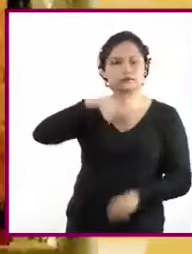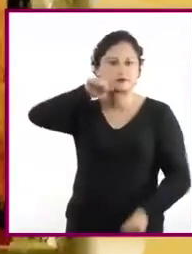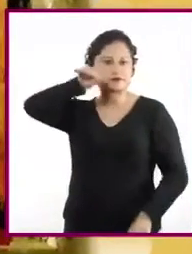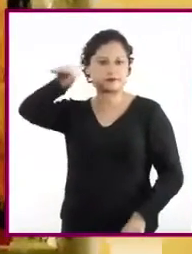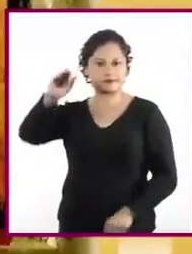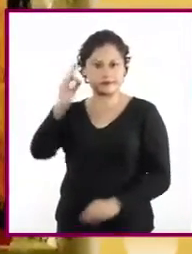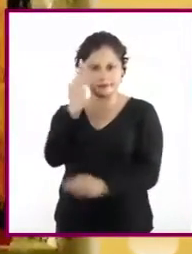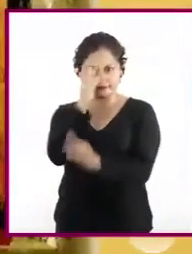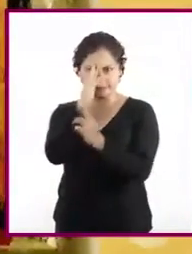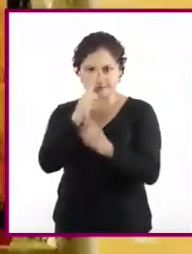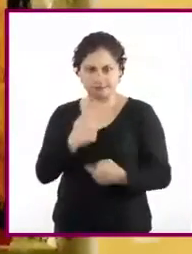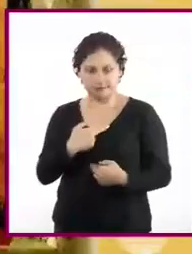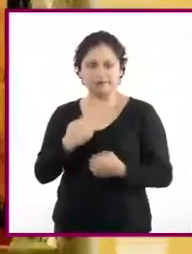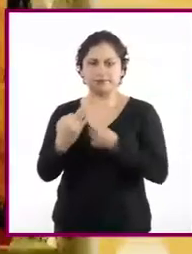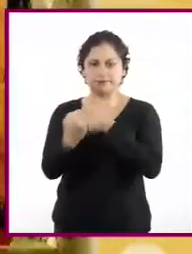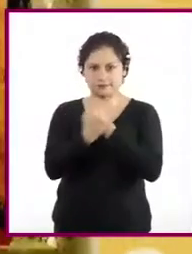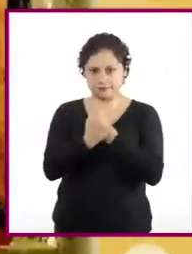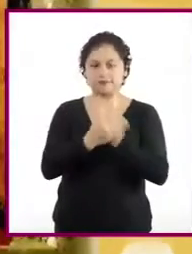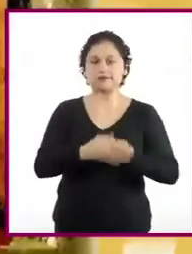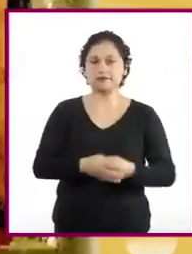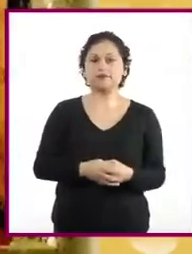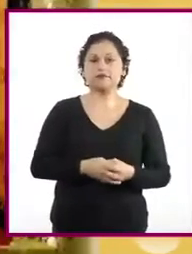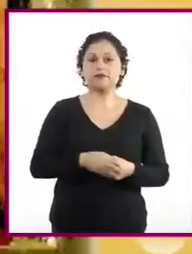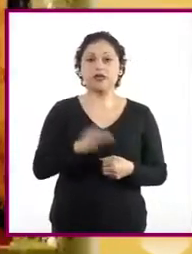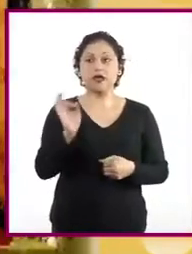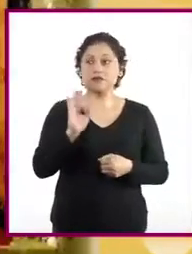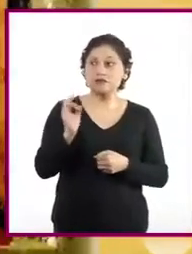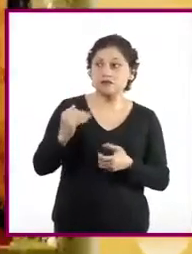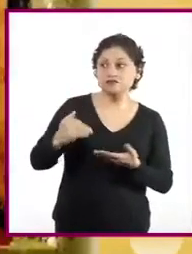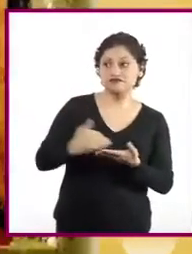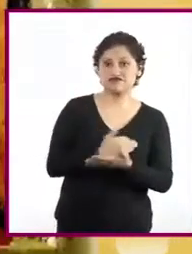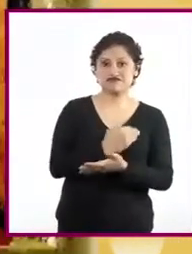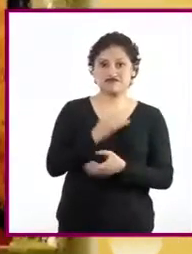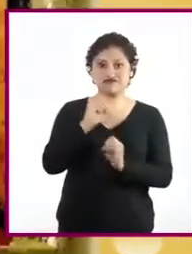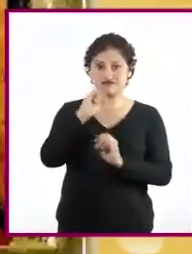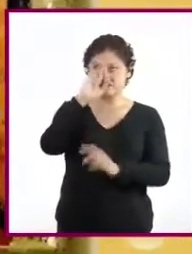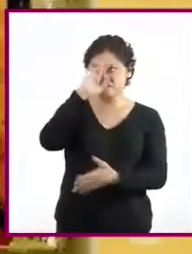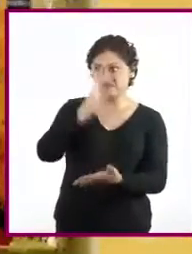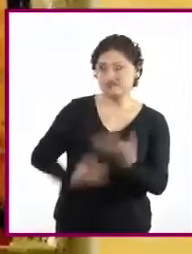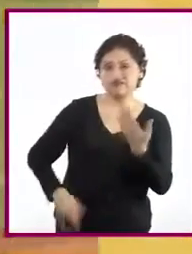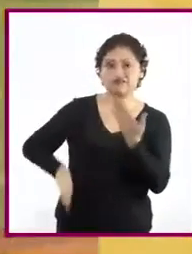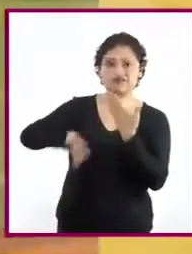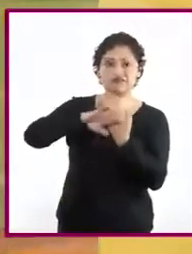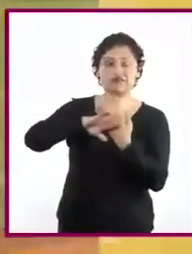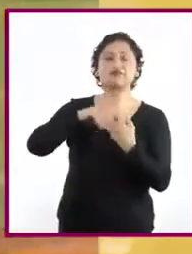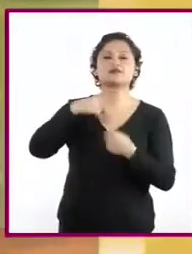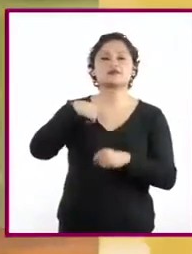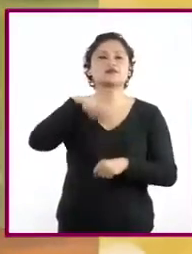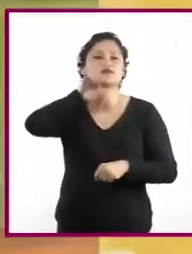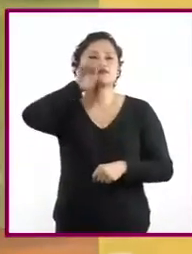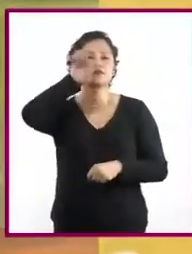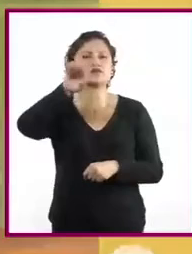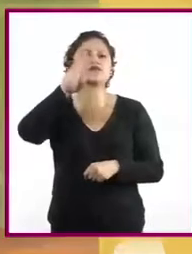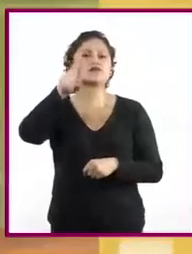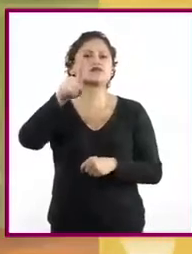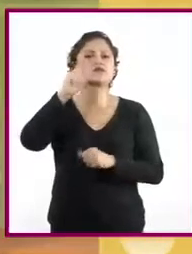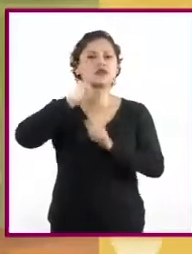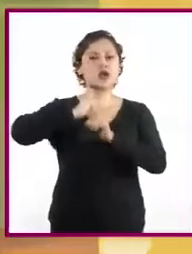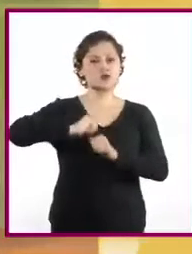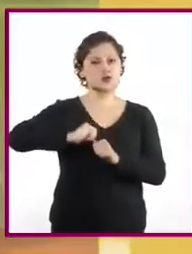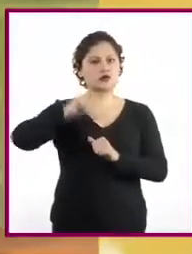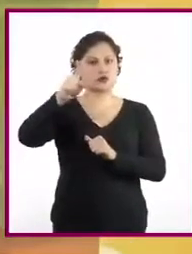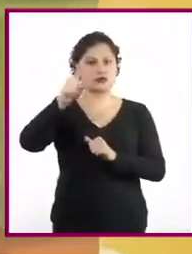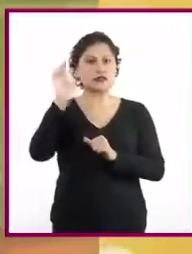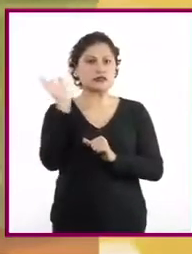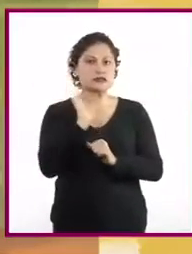tenemos la posibilidad de ir ante una autoridad y denunciar eso, porque muy probablemente esa violación pueda ser un